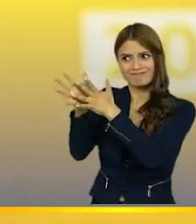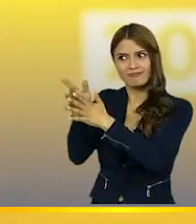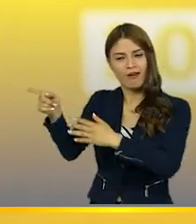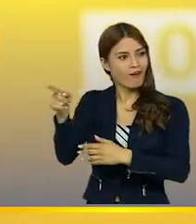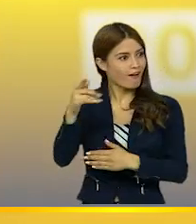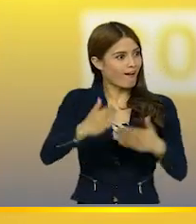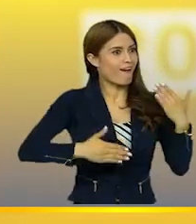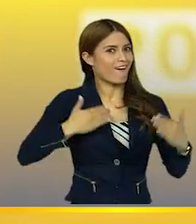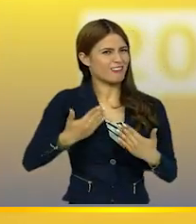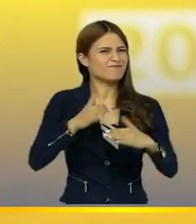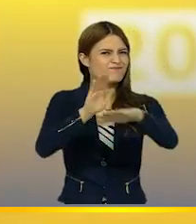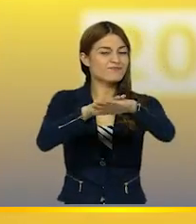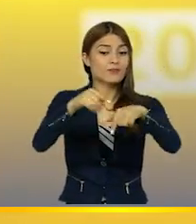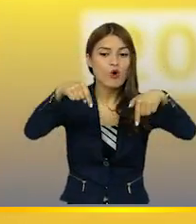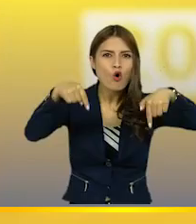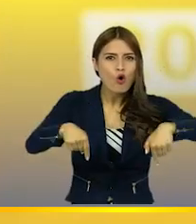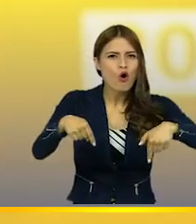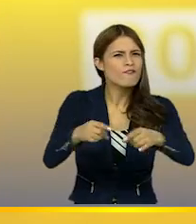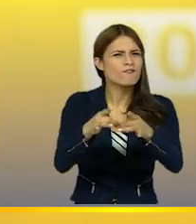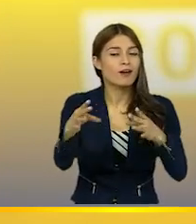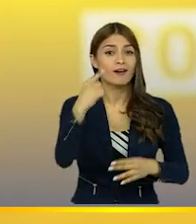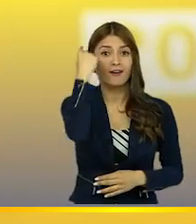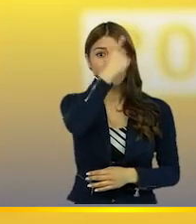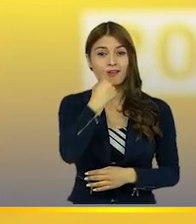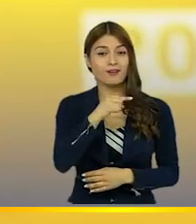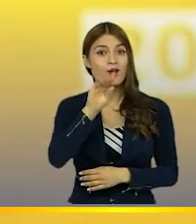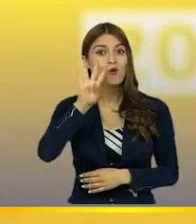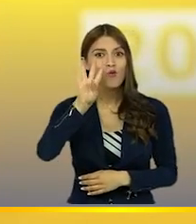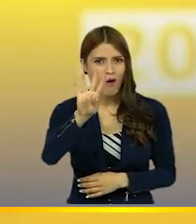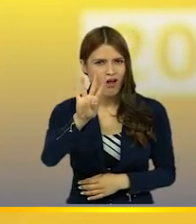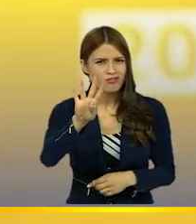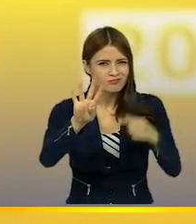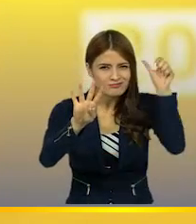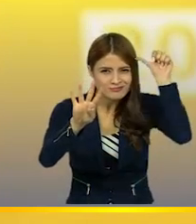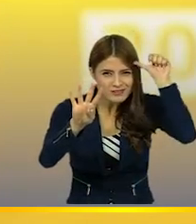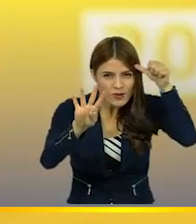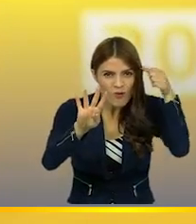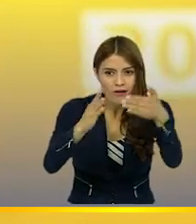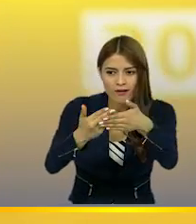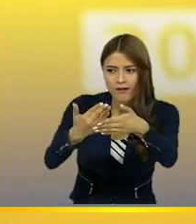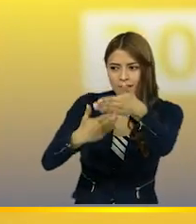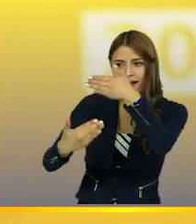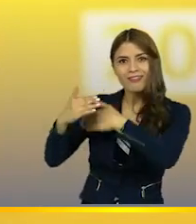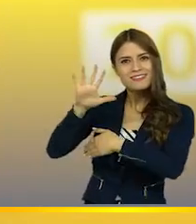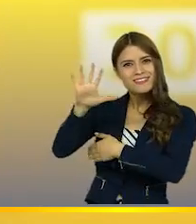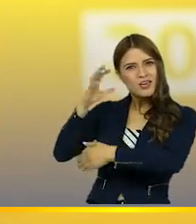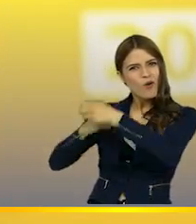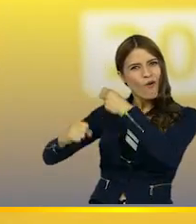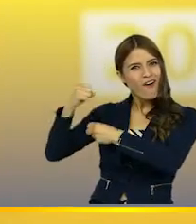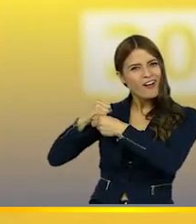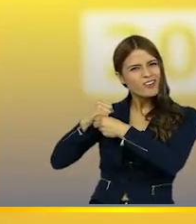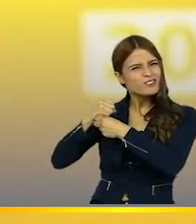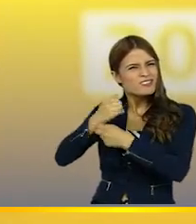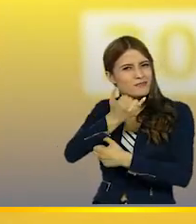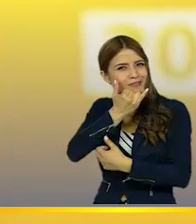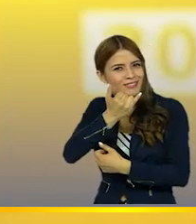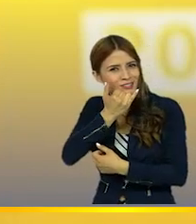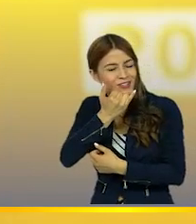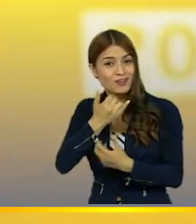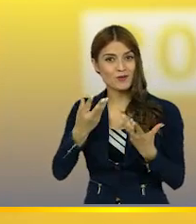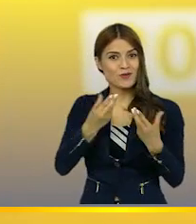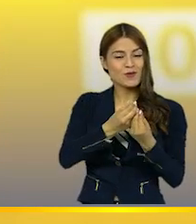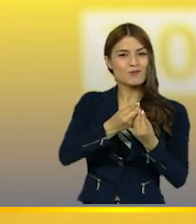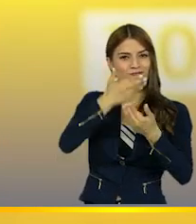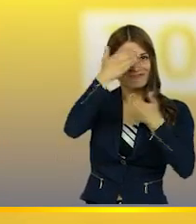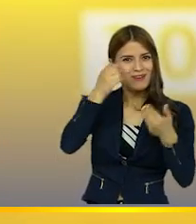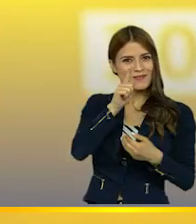Hoy, 4 de septiembre, exactamente 5 años después de que anunciáramos el acuerdo marco con